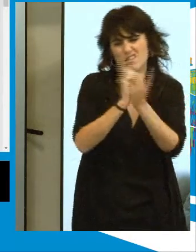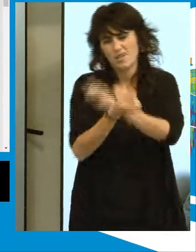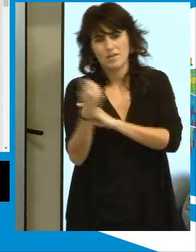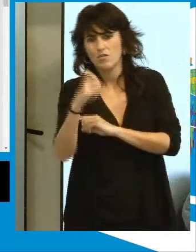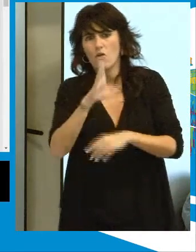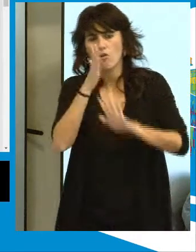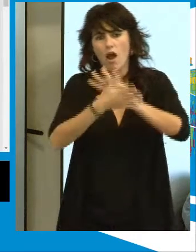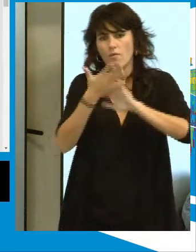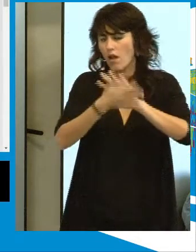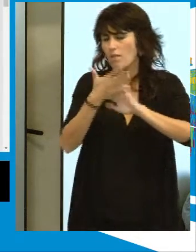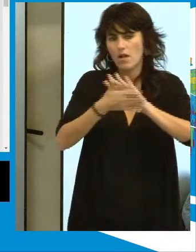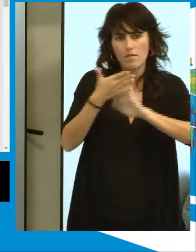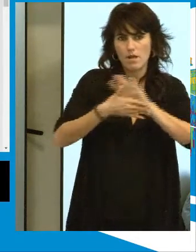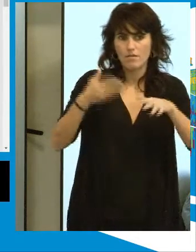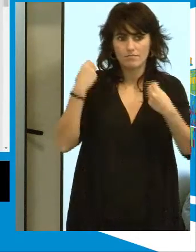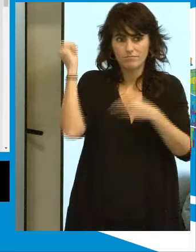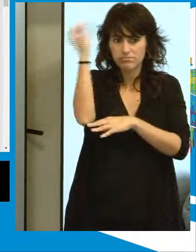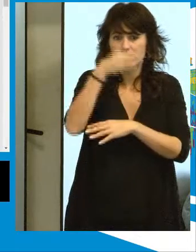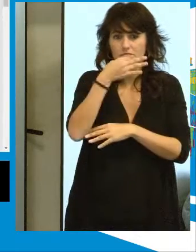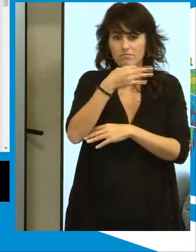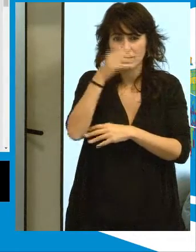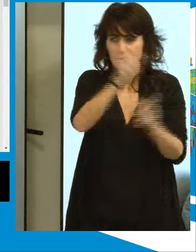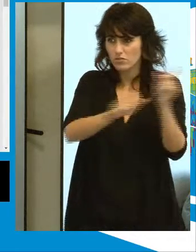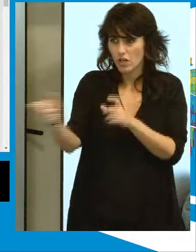hablando continuamente, y es a todos los ponentes de esta